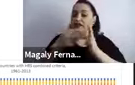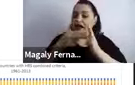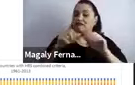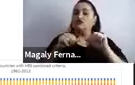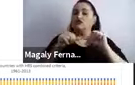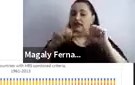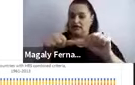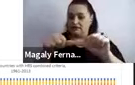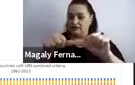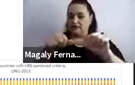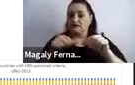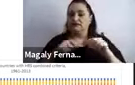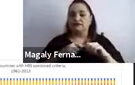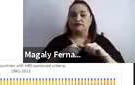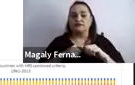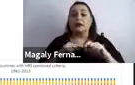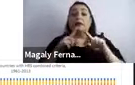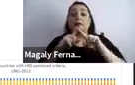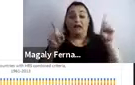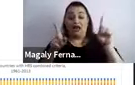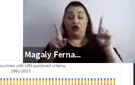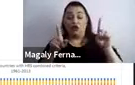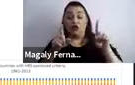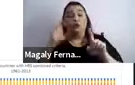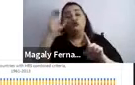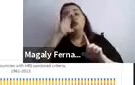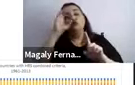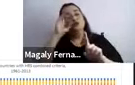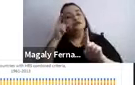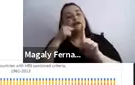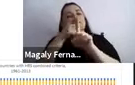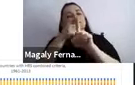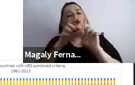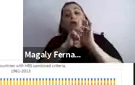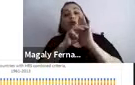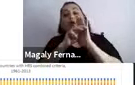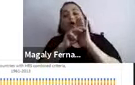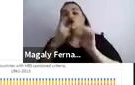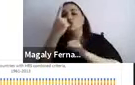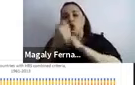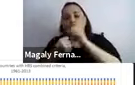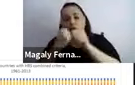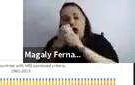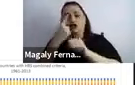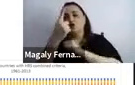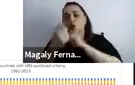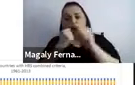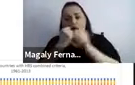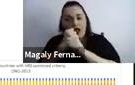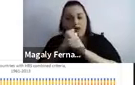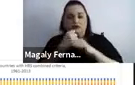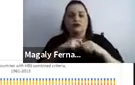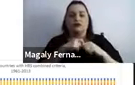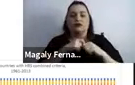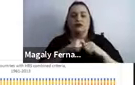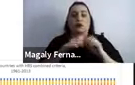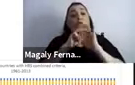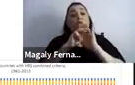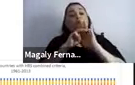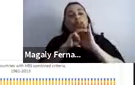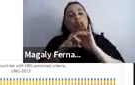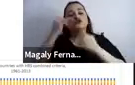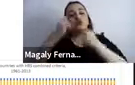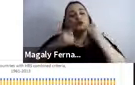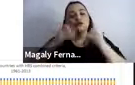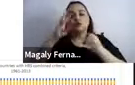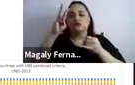voy a poner otra vez, pero buscábamos modelos en cada año, ¿verdad? Buscábamos modelos que siempre lo han sido en los últimos